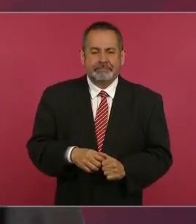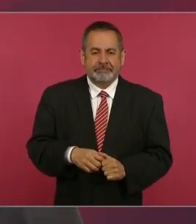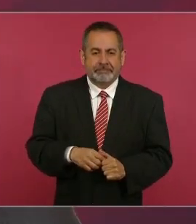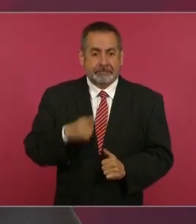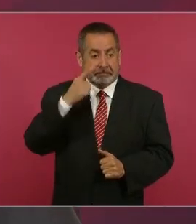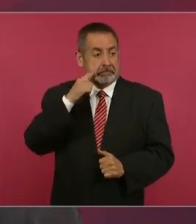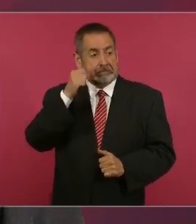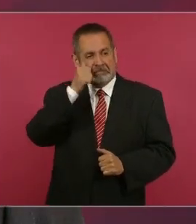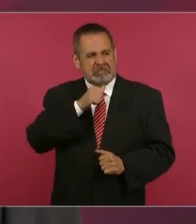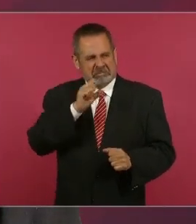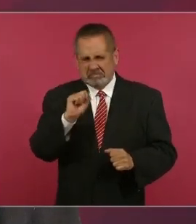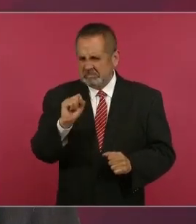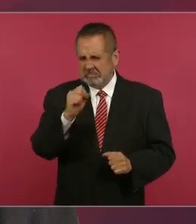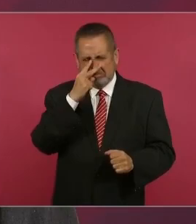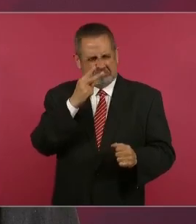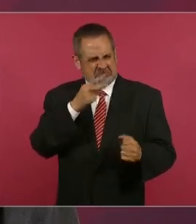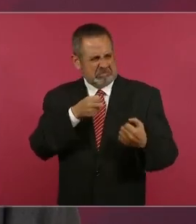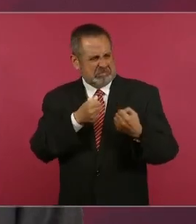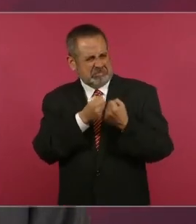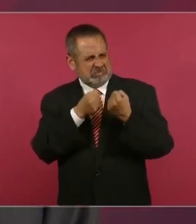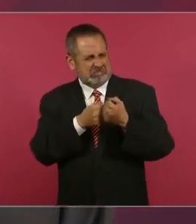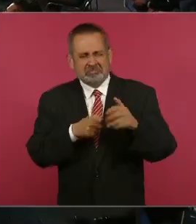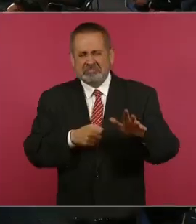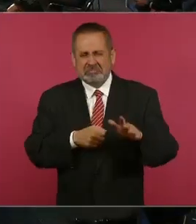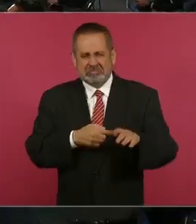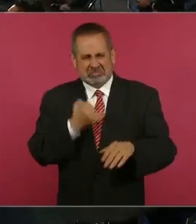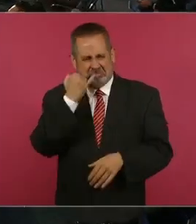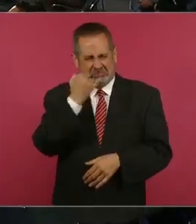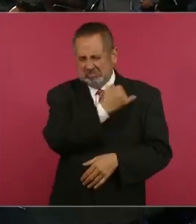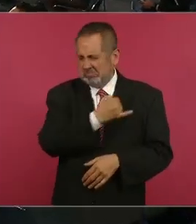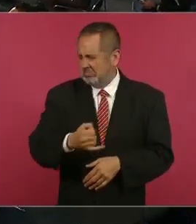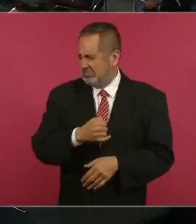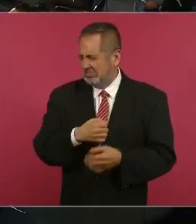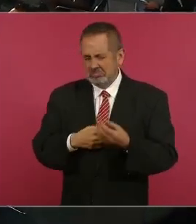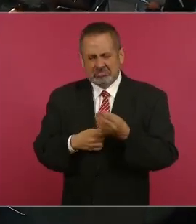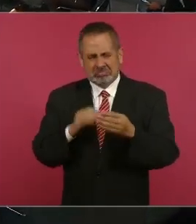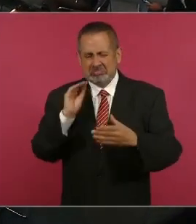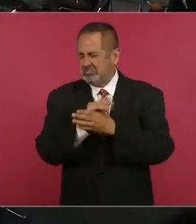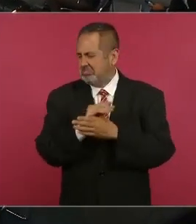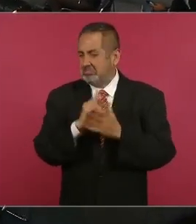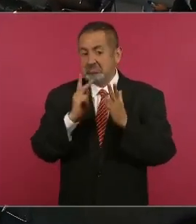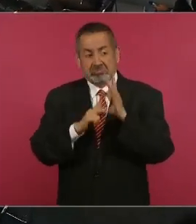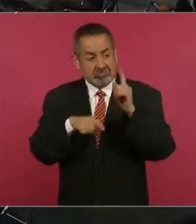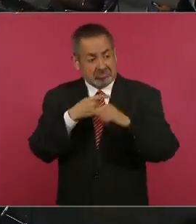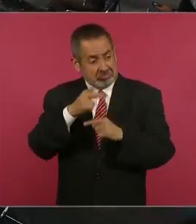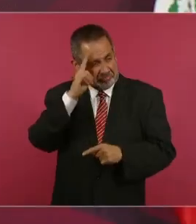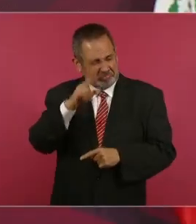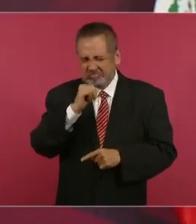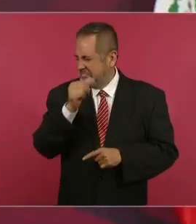para siempre. O sea, no te vuelvo a hablar. ¿Sí?